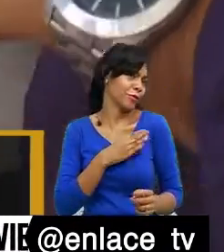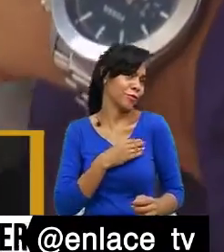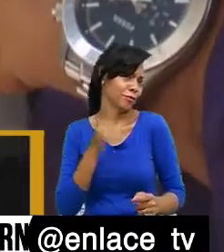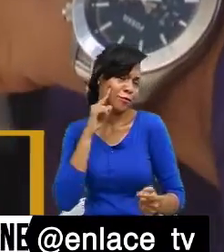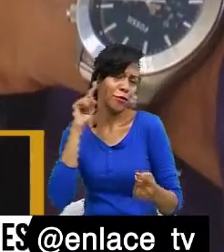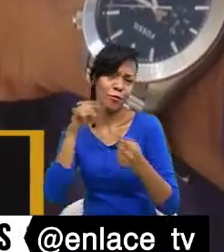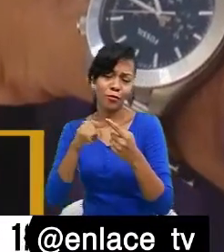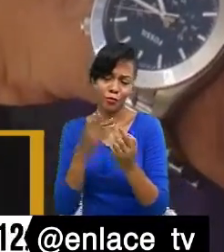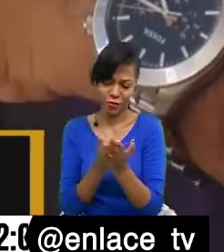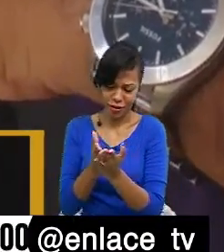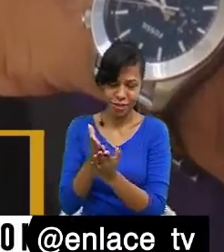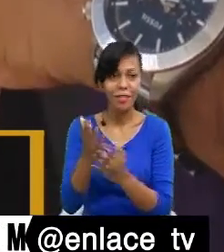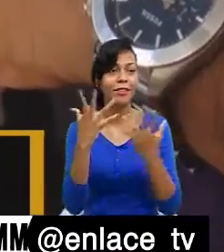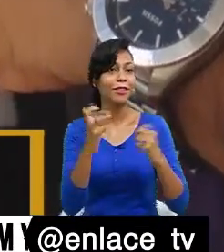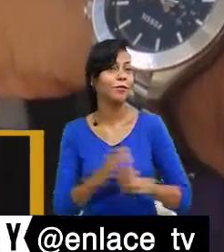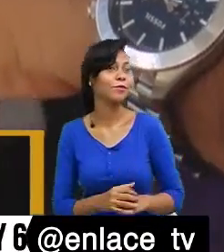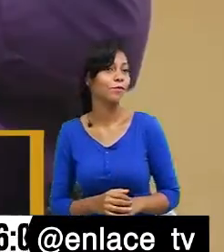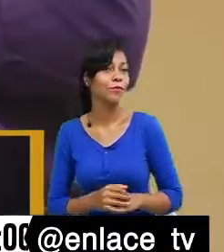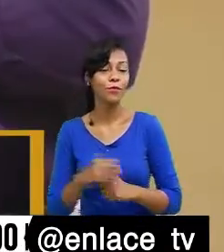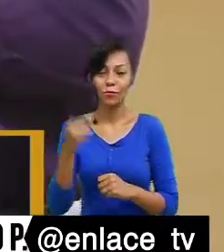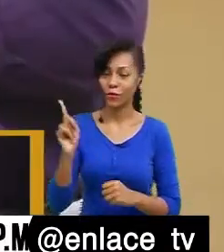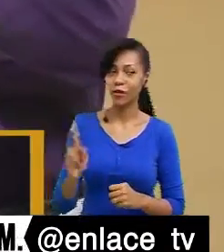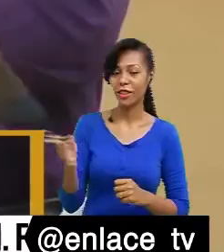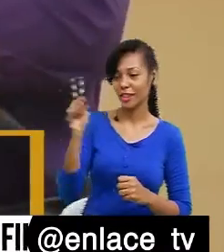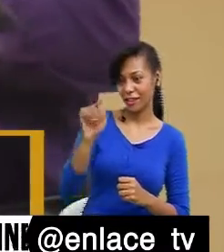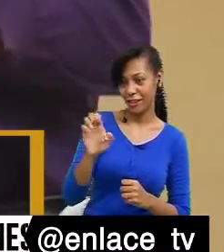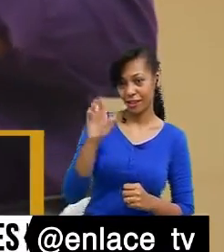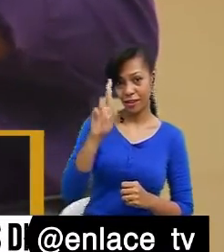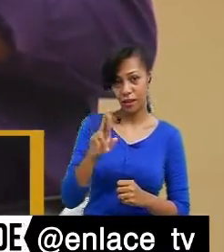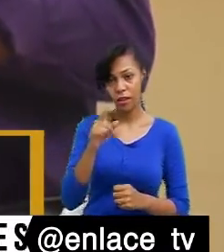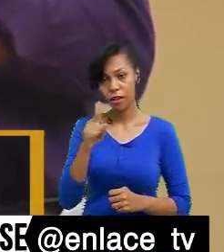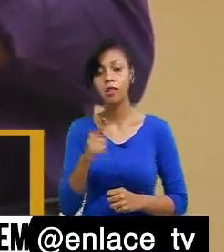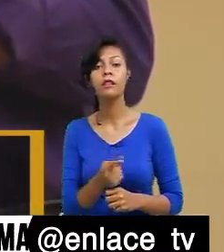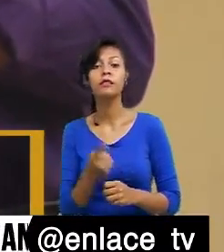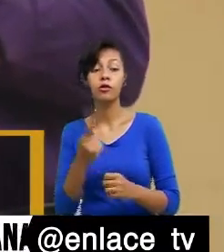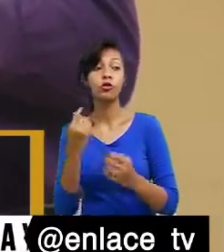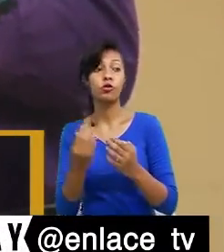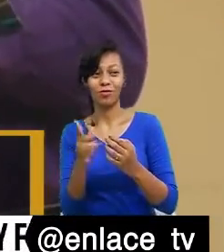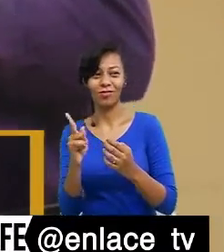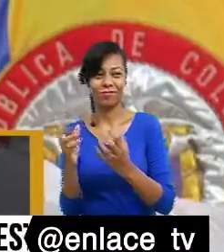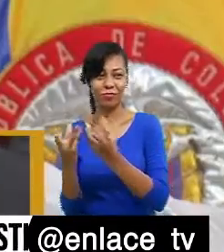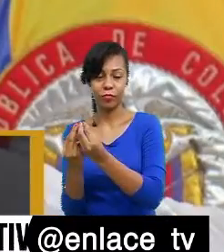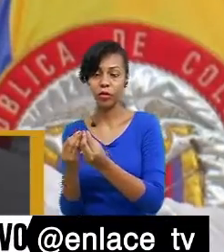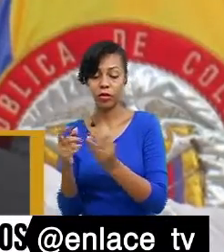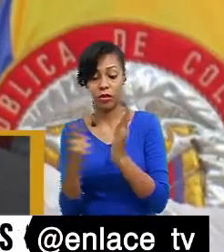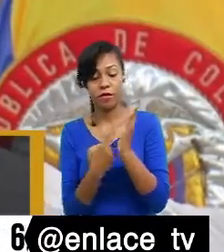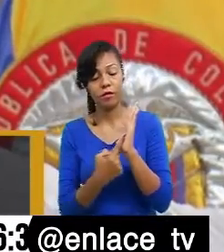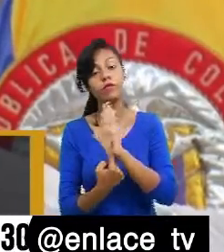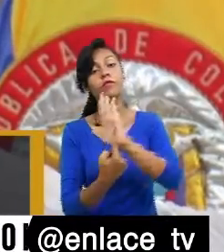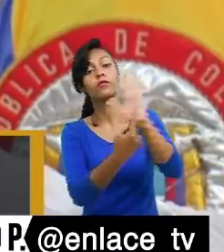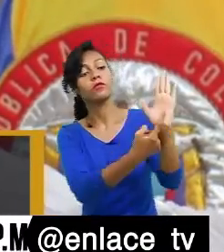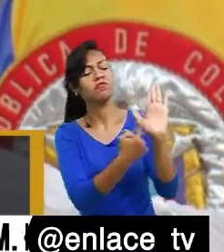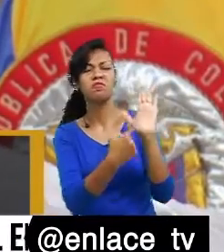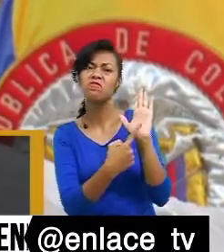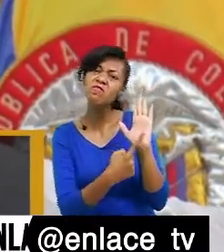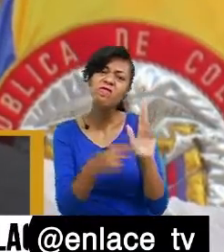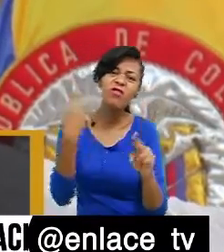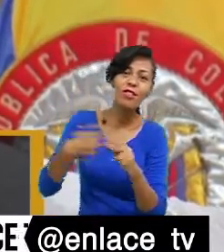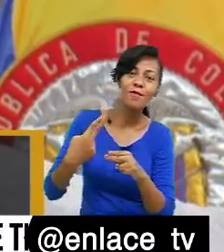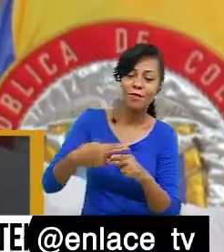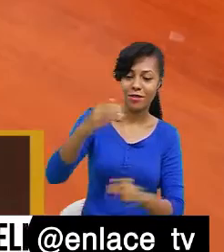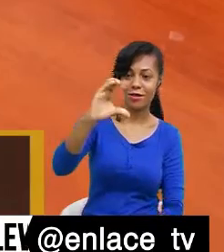En el marco de esta celebración, el CER presenta el segundo número de su revista Conocer. El próximo miércoles vamos a hacer el lanzamiento de nuestra